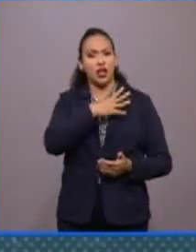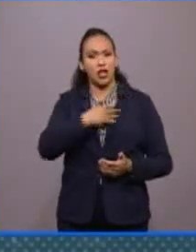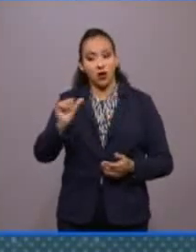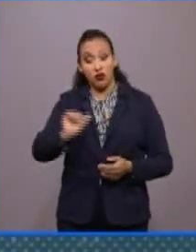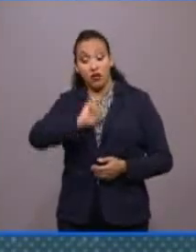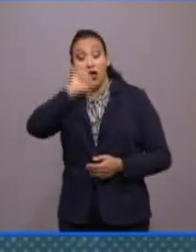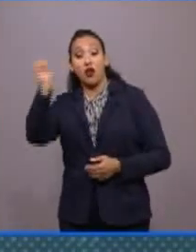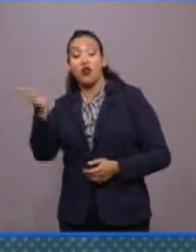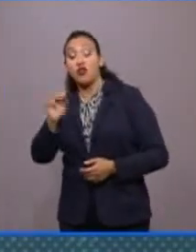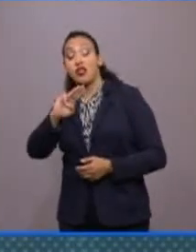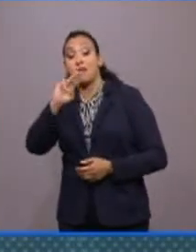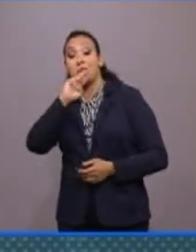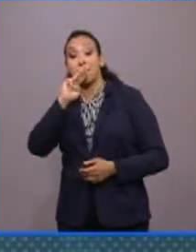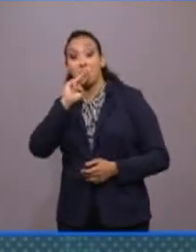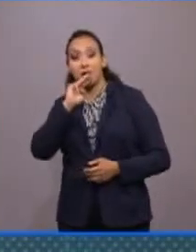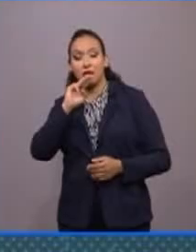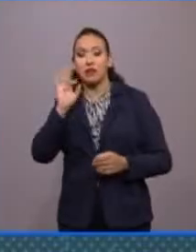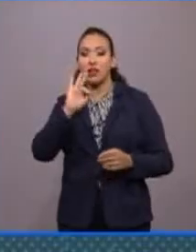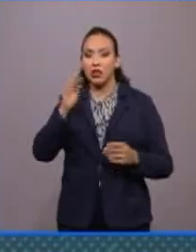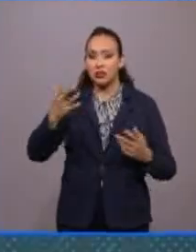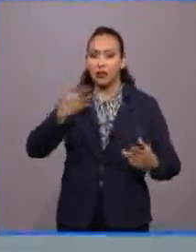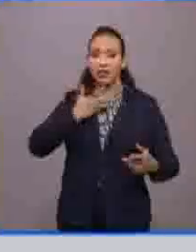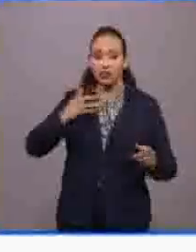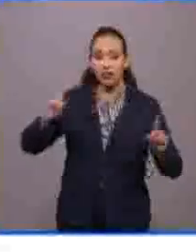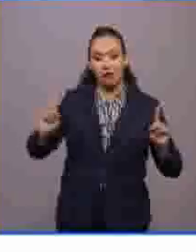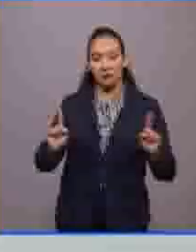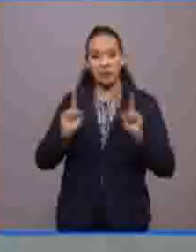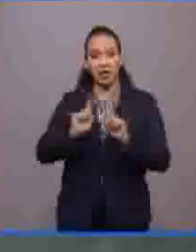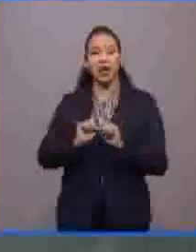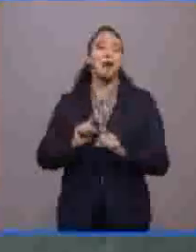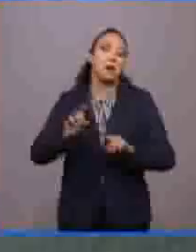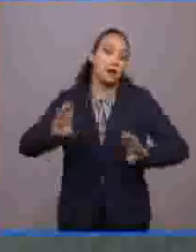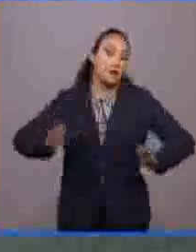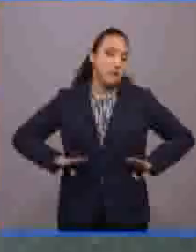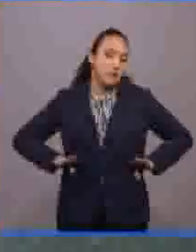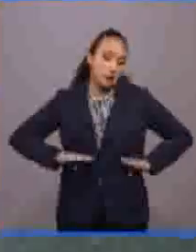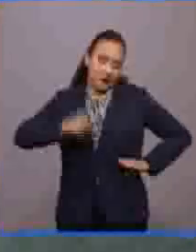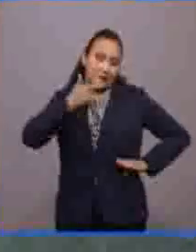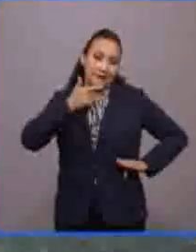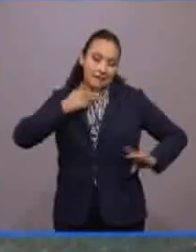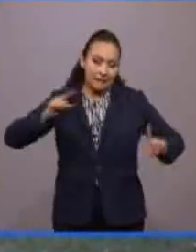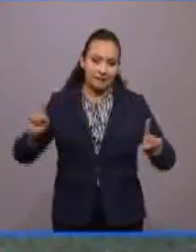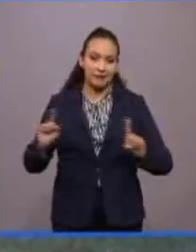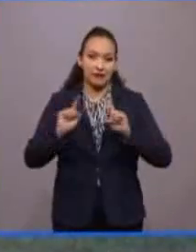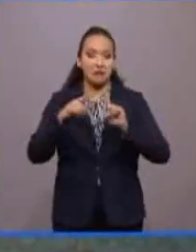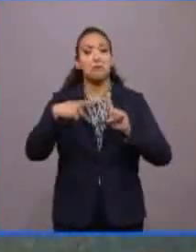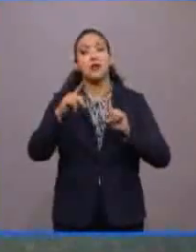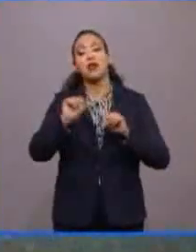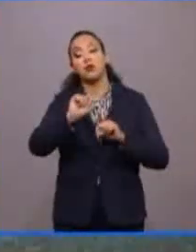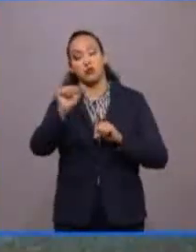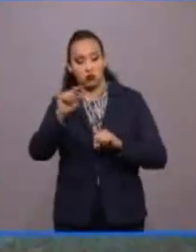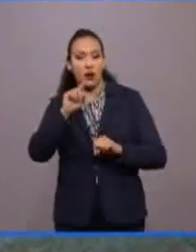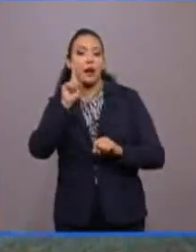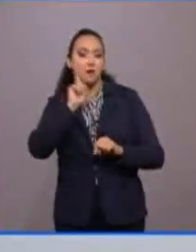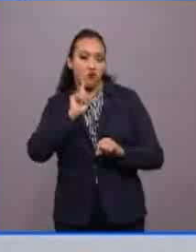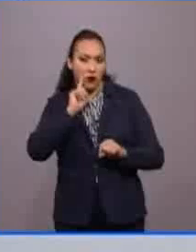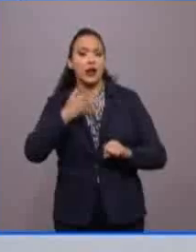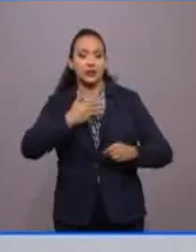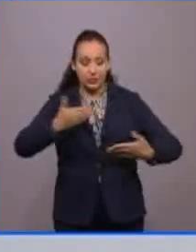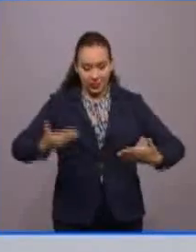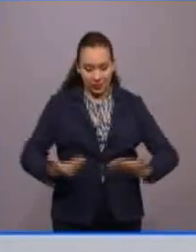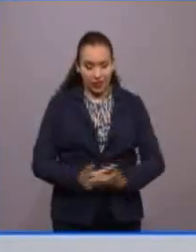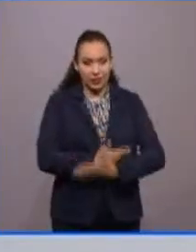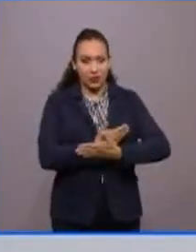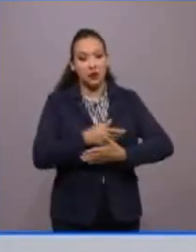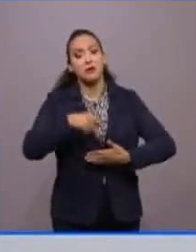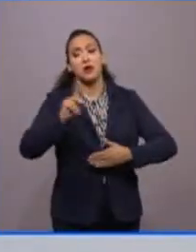de otra, con quien conformara una pareja lesbomaternal, a partir de un análisis basado en los principios de interés superior de la niñez, de igualdad